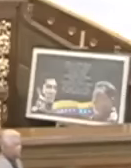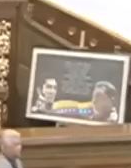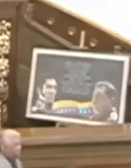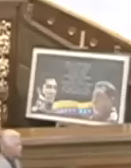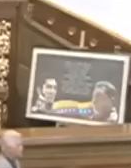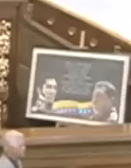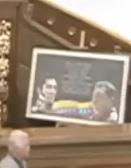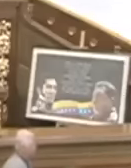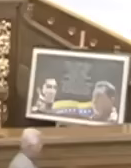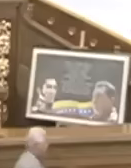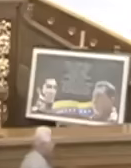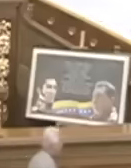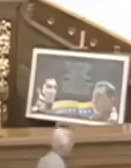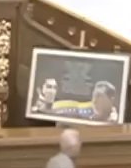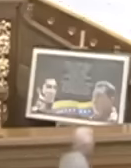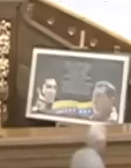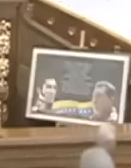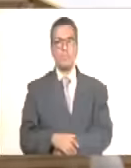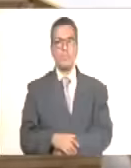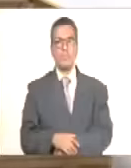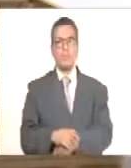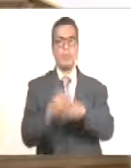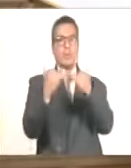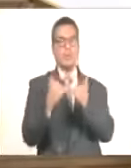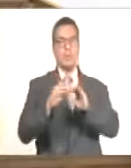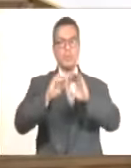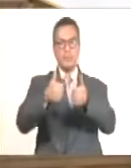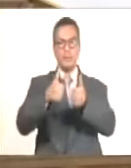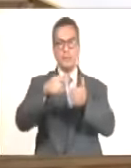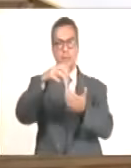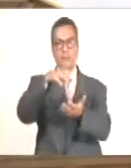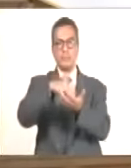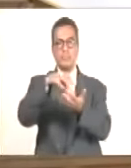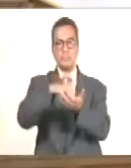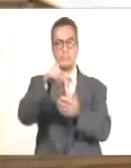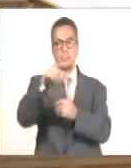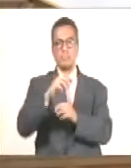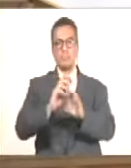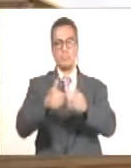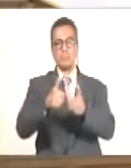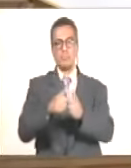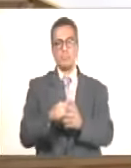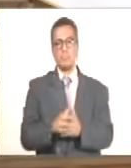Queridas diputadas y diputados, estamos a punto de dar inicio a la sesión.